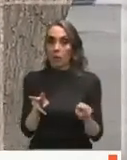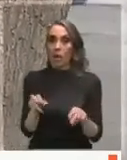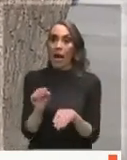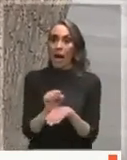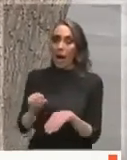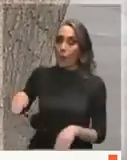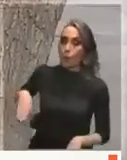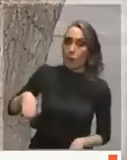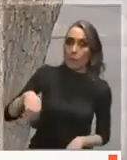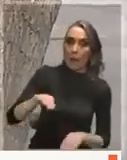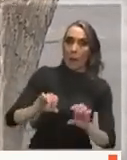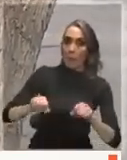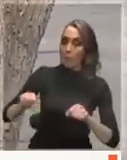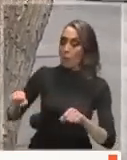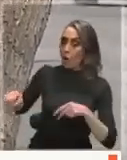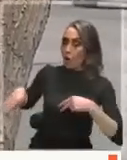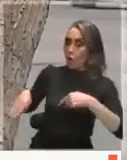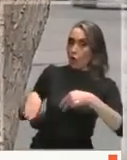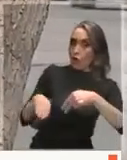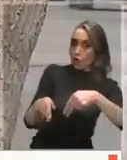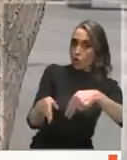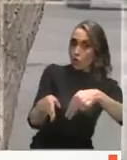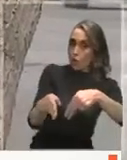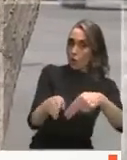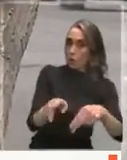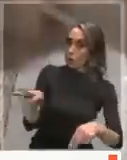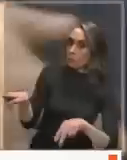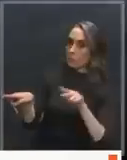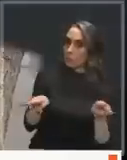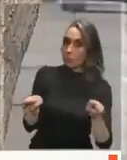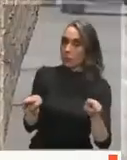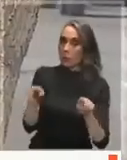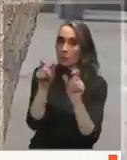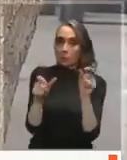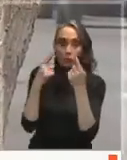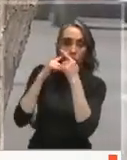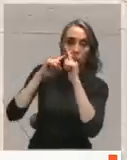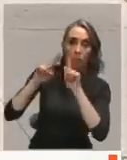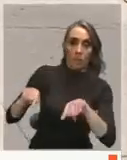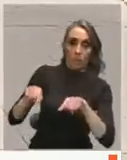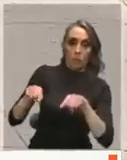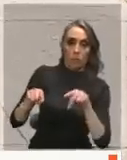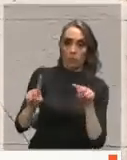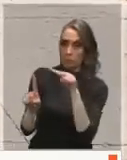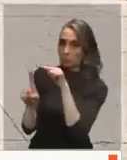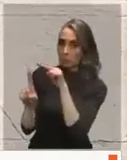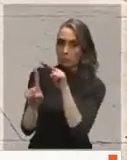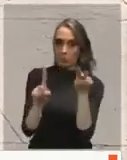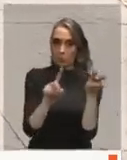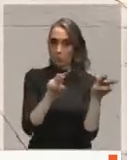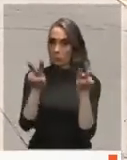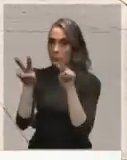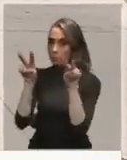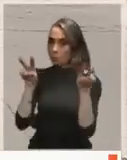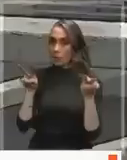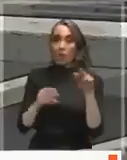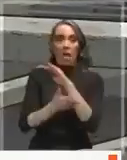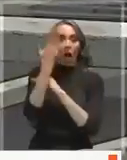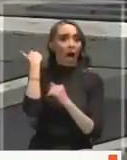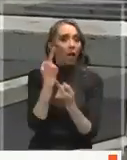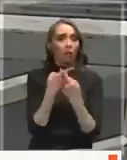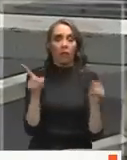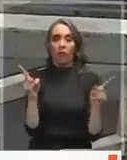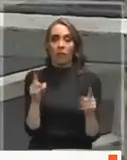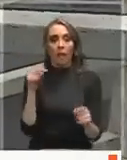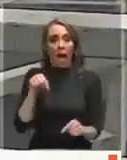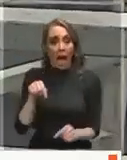auto o moto cerca es de su atención, cada persona desconocida lo mismo. Pero no siempre fue así. Ha sido